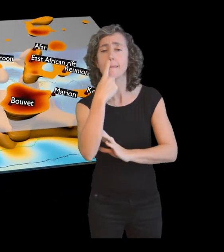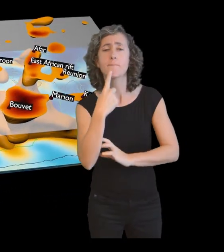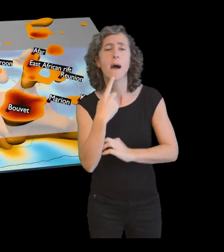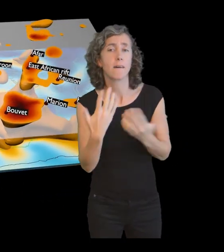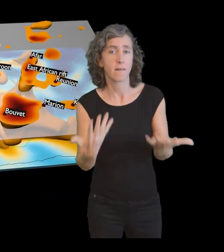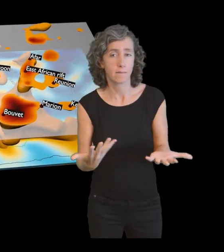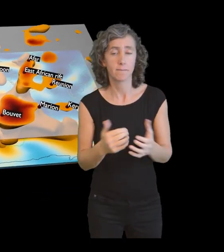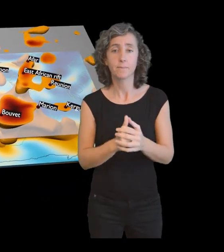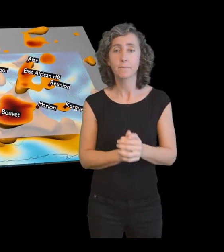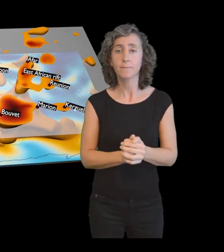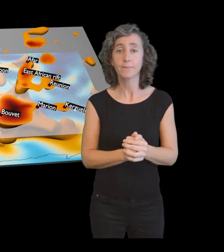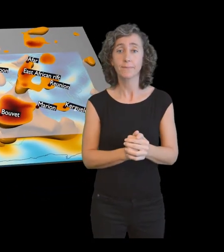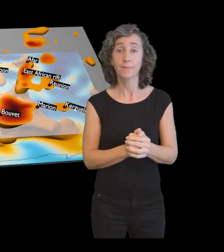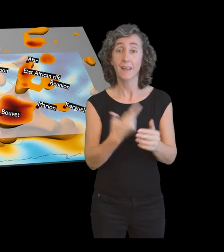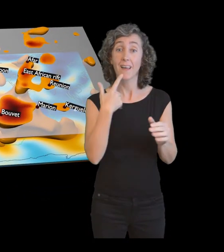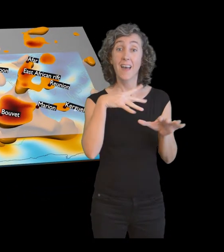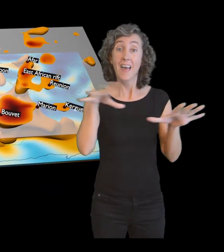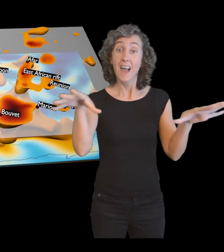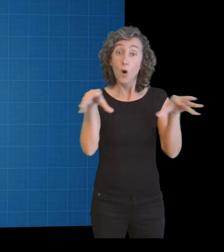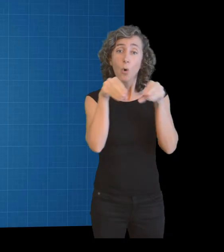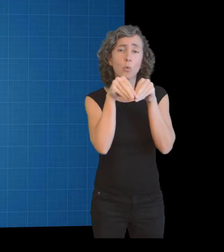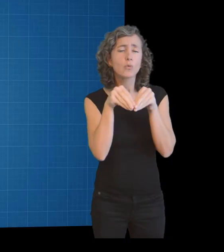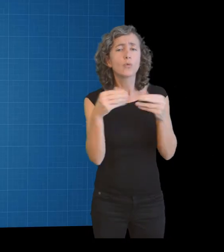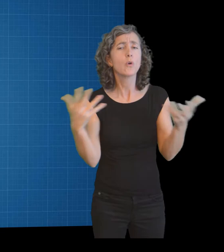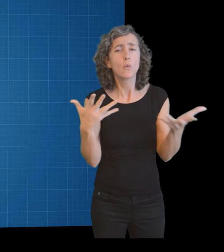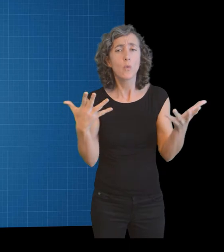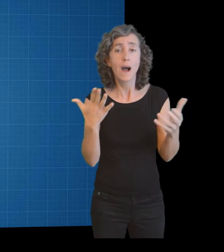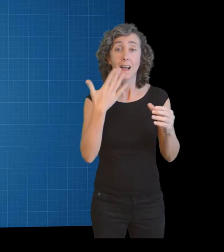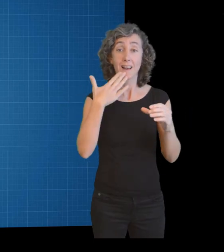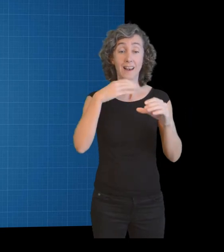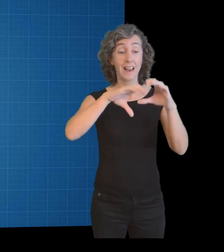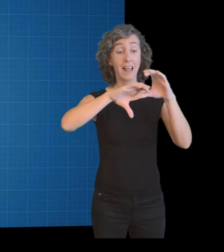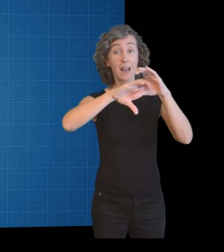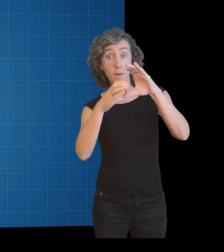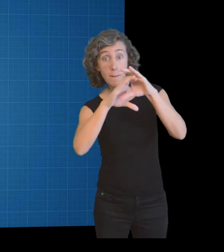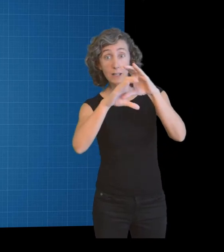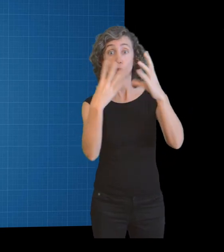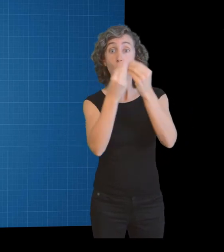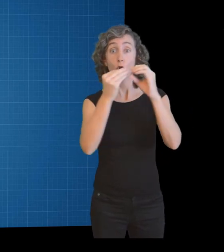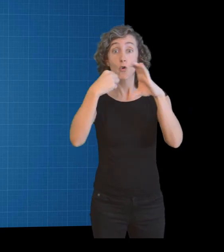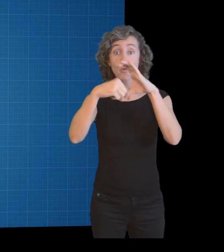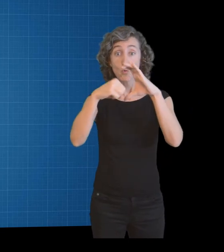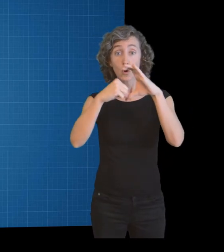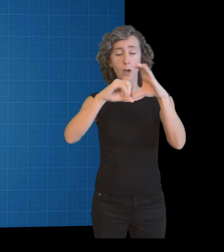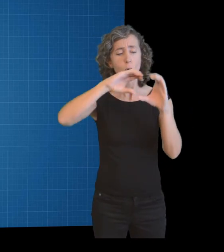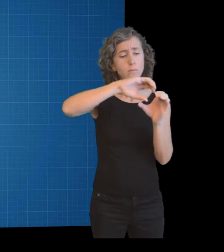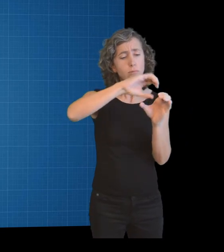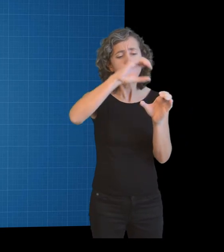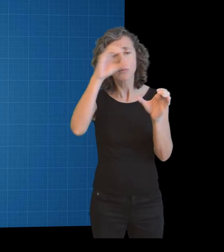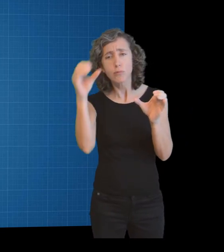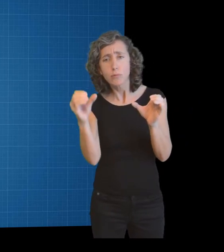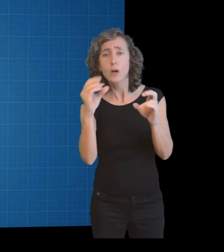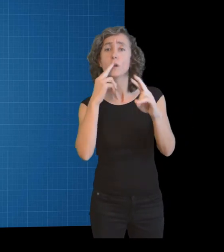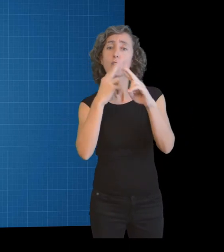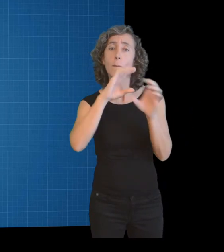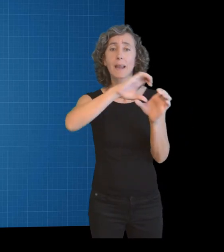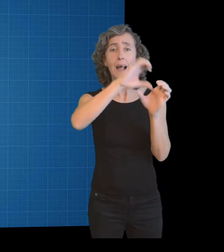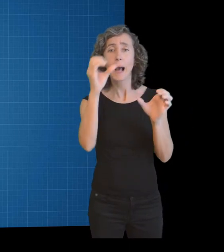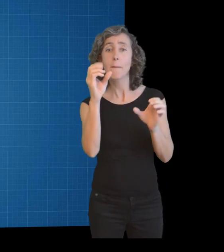o seu interior. Estes indican, no límite do manto con núcleo, a presenza da chamada capa